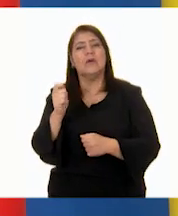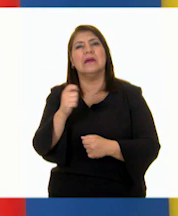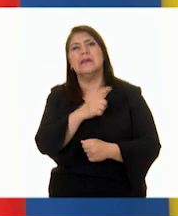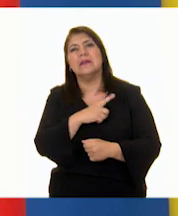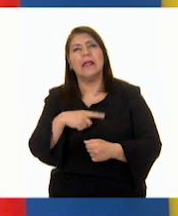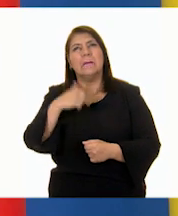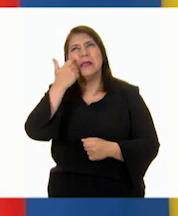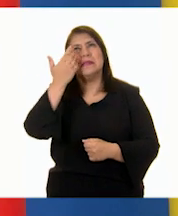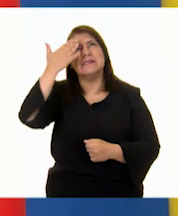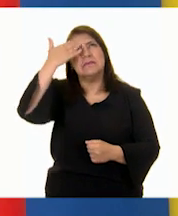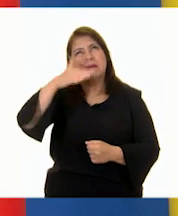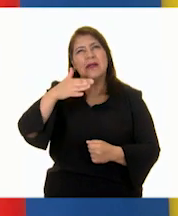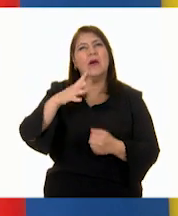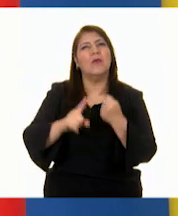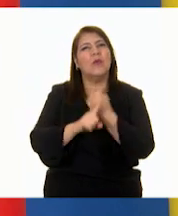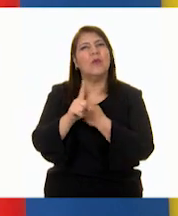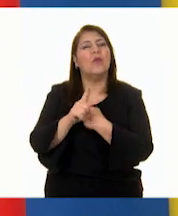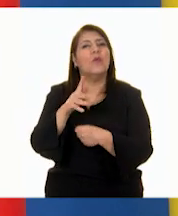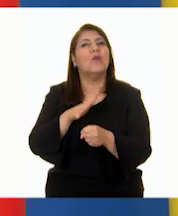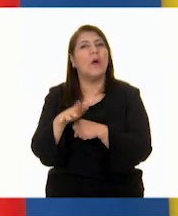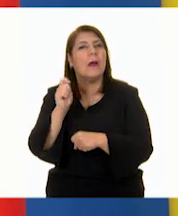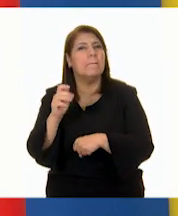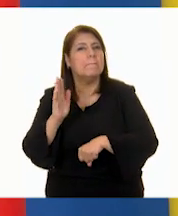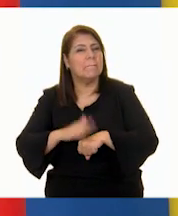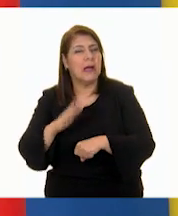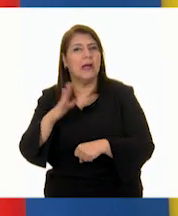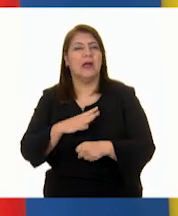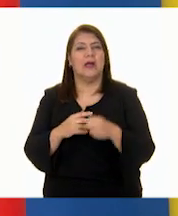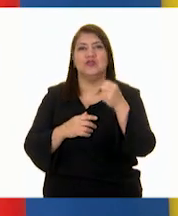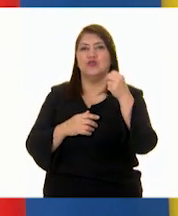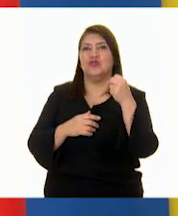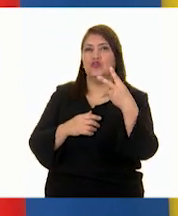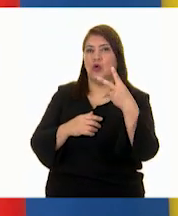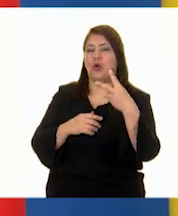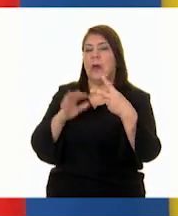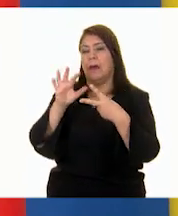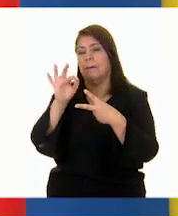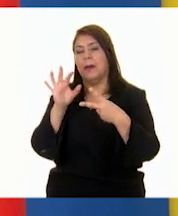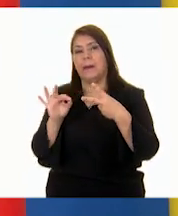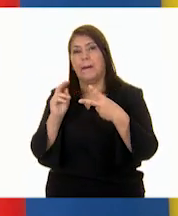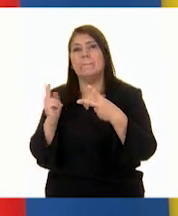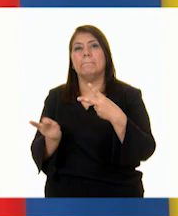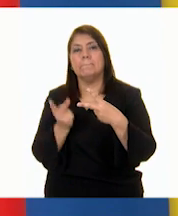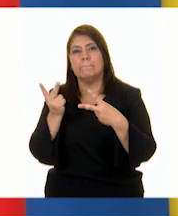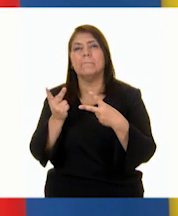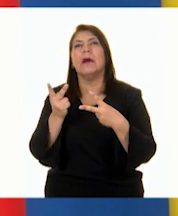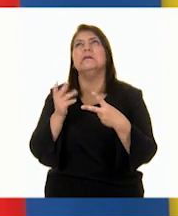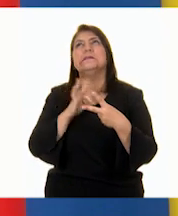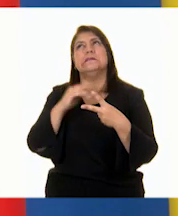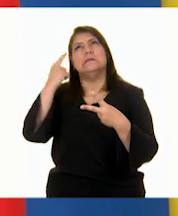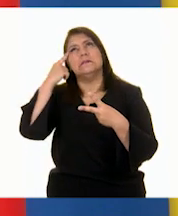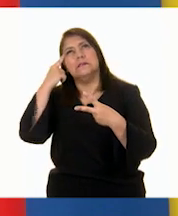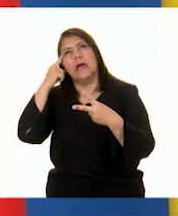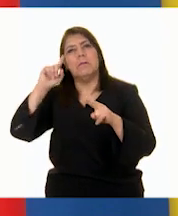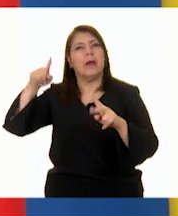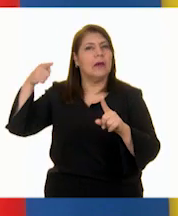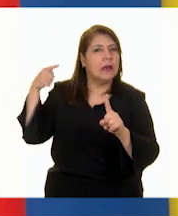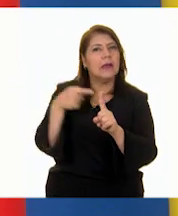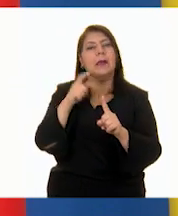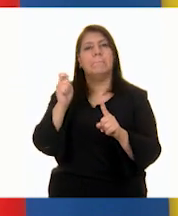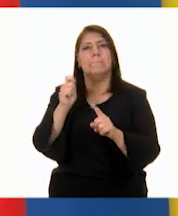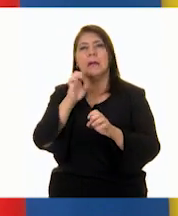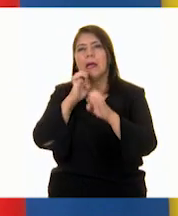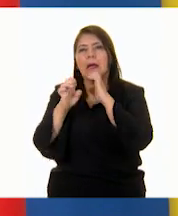que enfrentan, nos costó mucho elegir solo 2 preguntas y procuramos que se apegaran más a nuestro propósito para hacer la